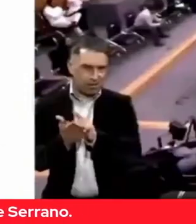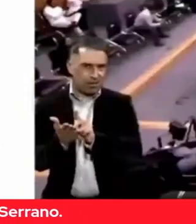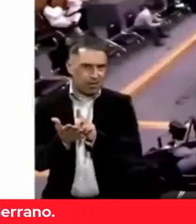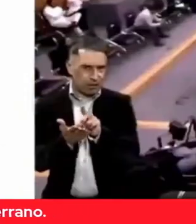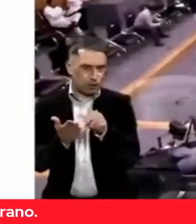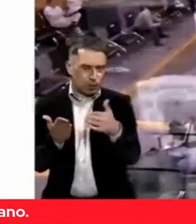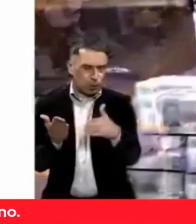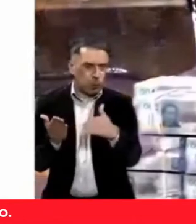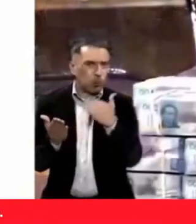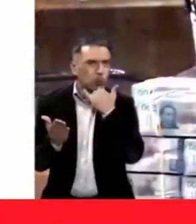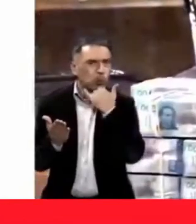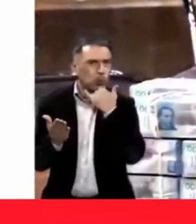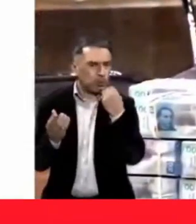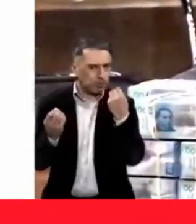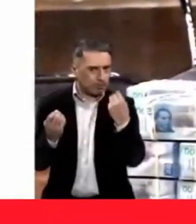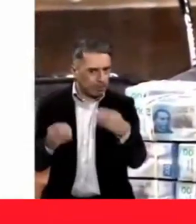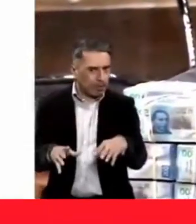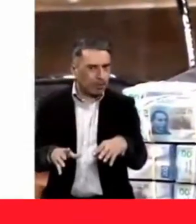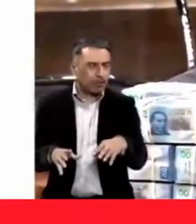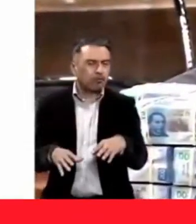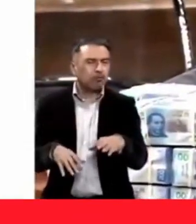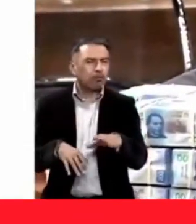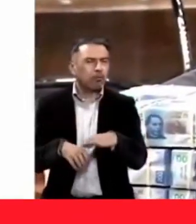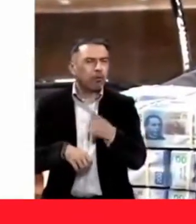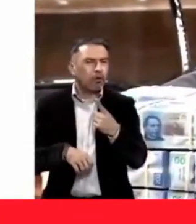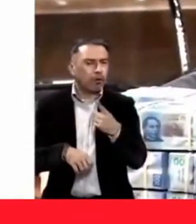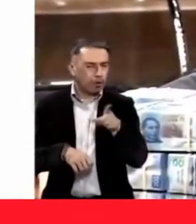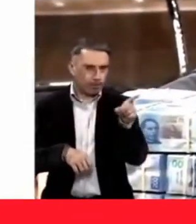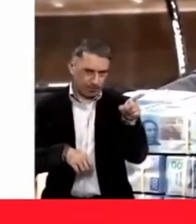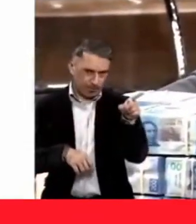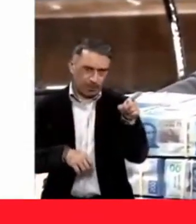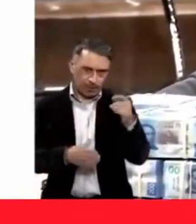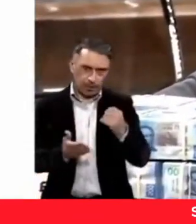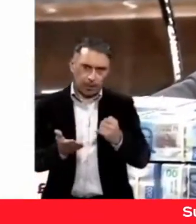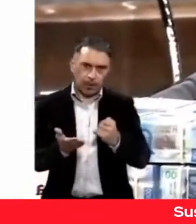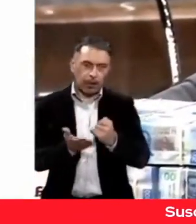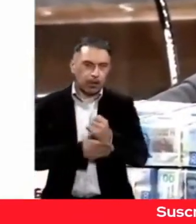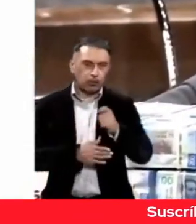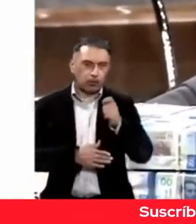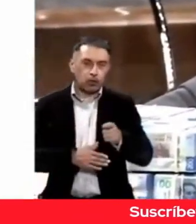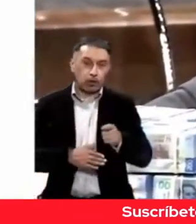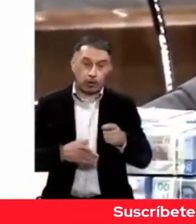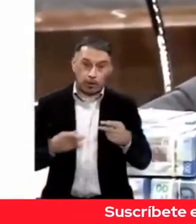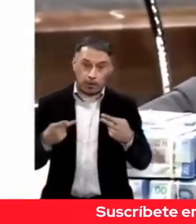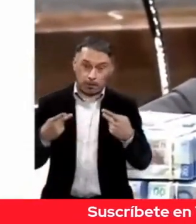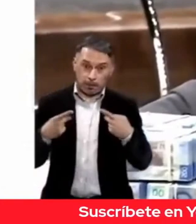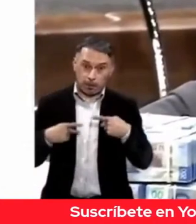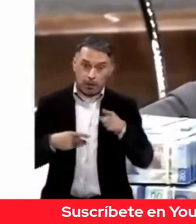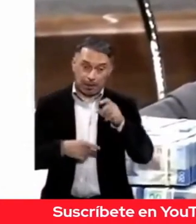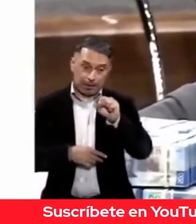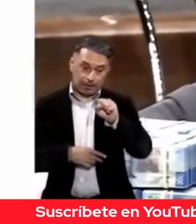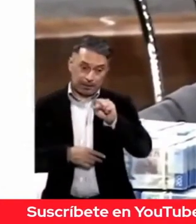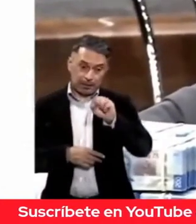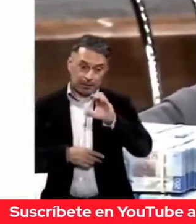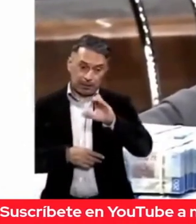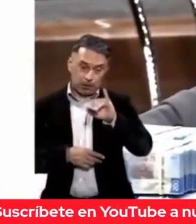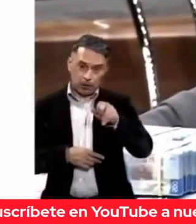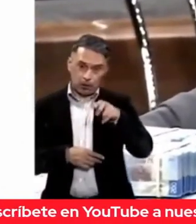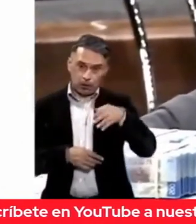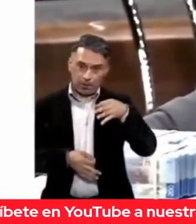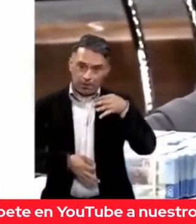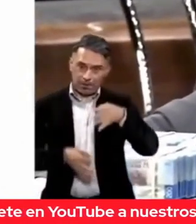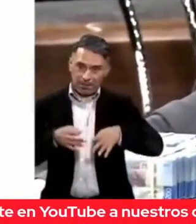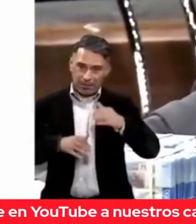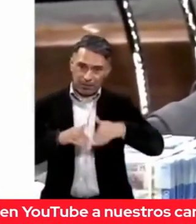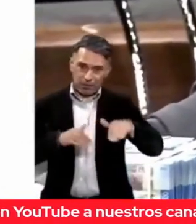visualmente, lo que se estaban o lo que se van a llevar estos personajes. Pero hasta para eso son ridículos. Vea cómo se va cerrando la